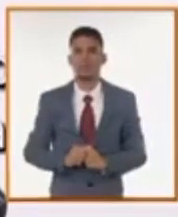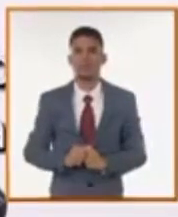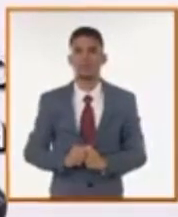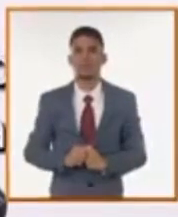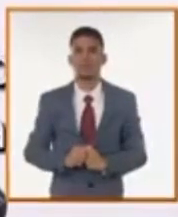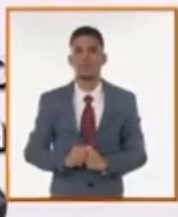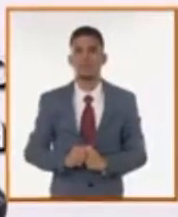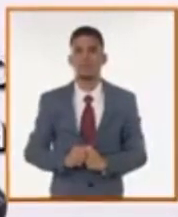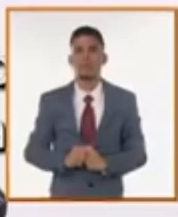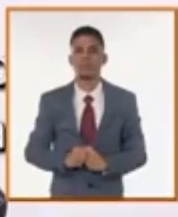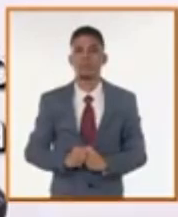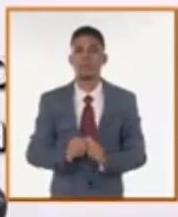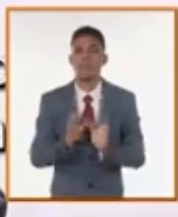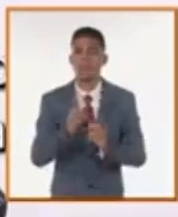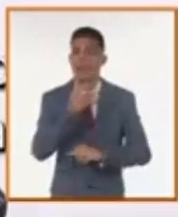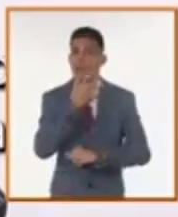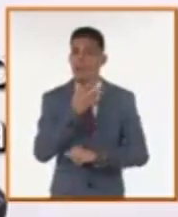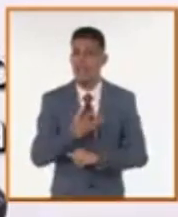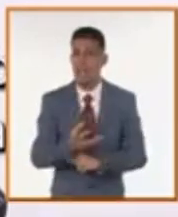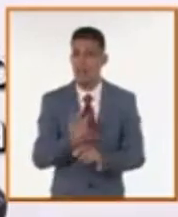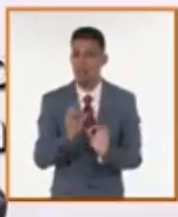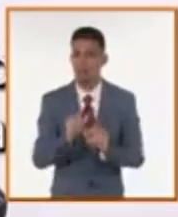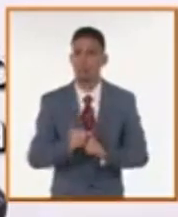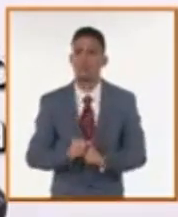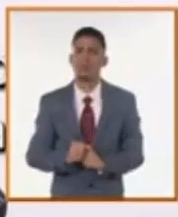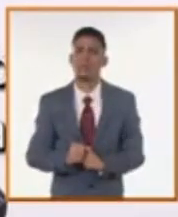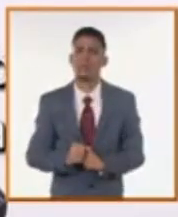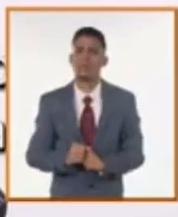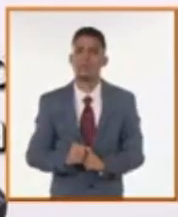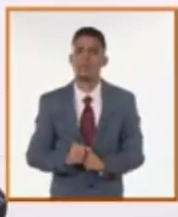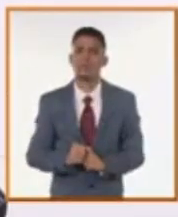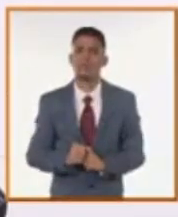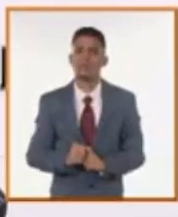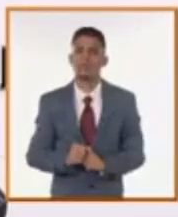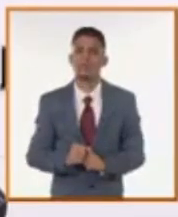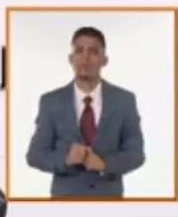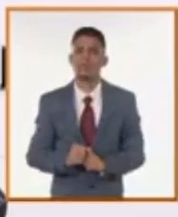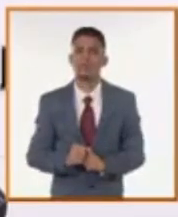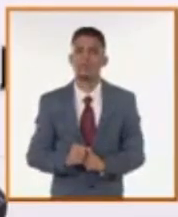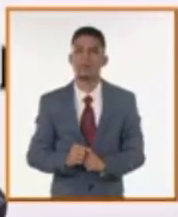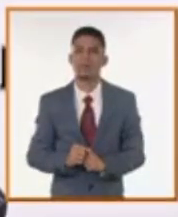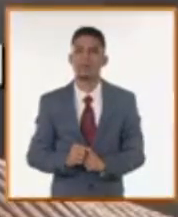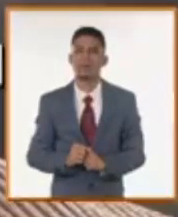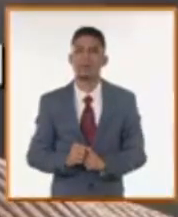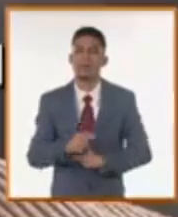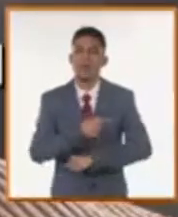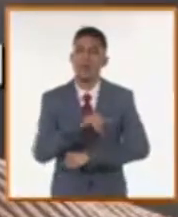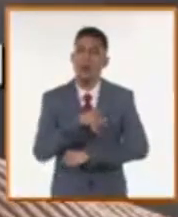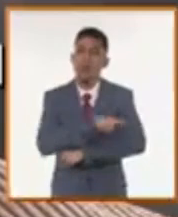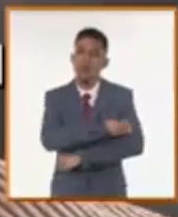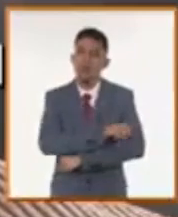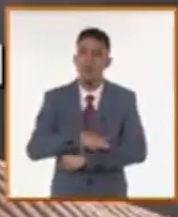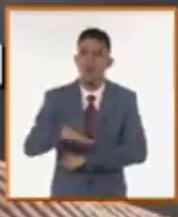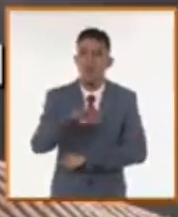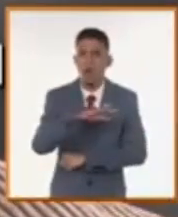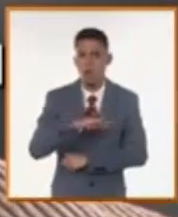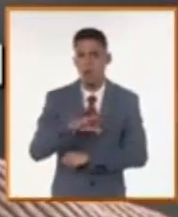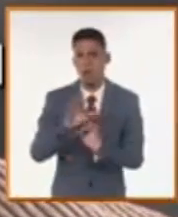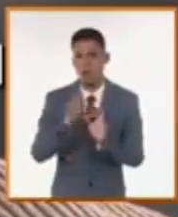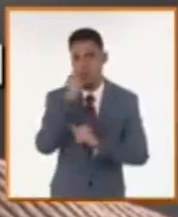the Cuban Republic is ready to support the African